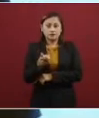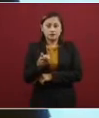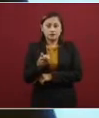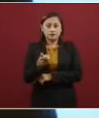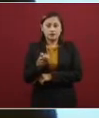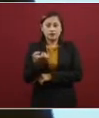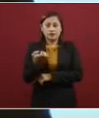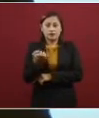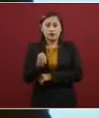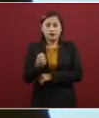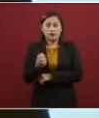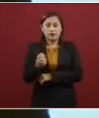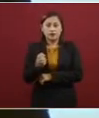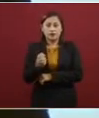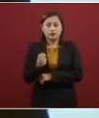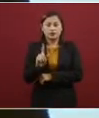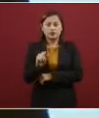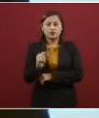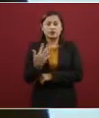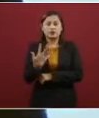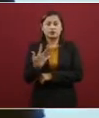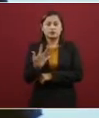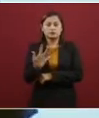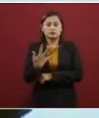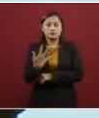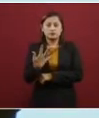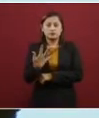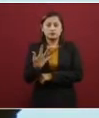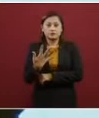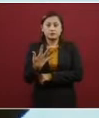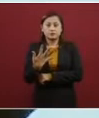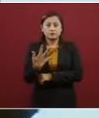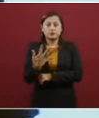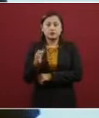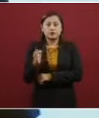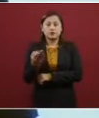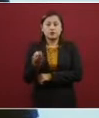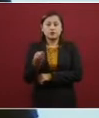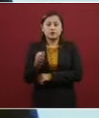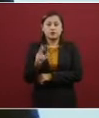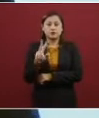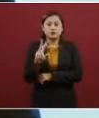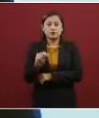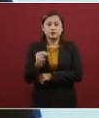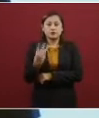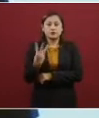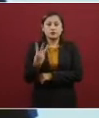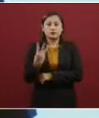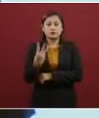enero 75 febrero 83